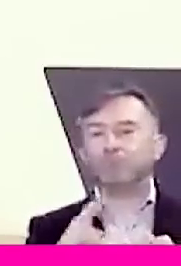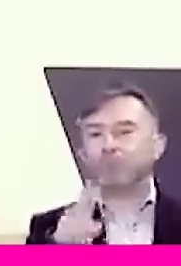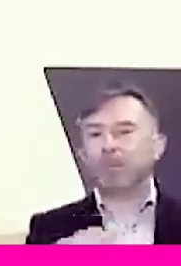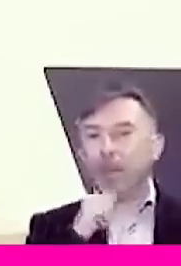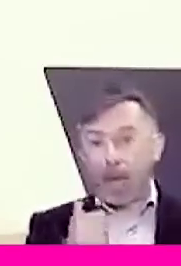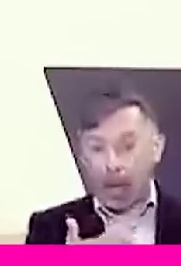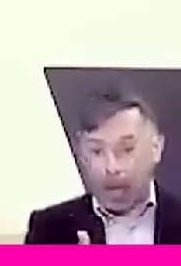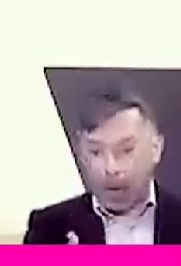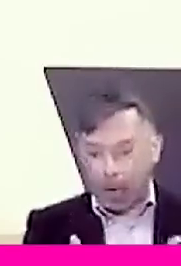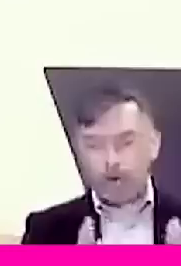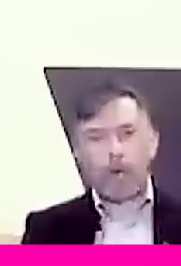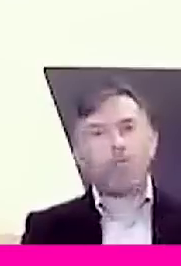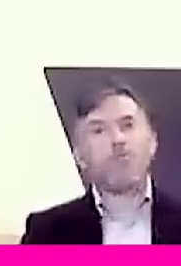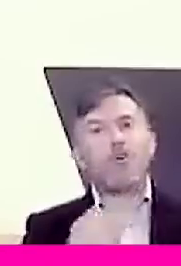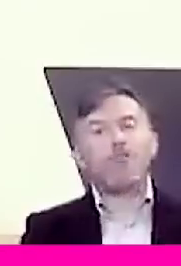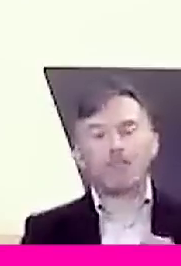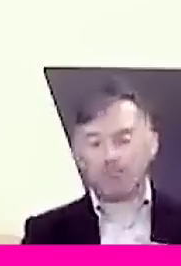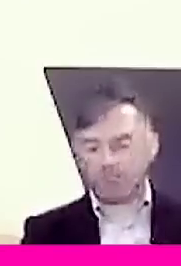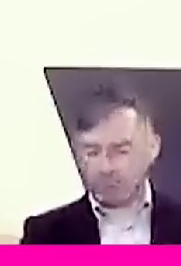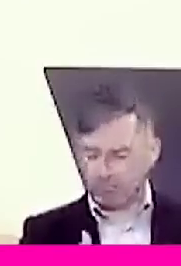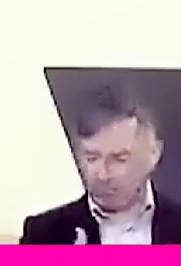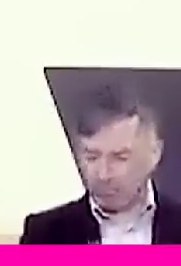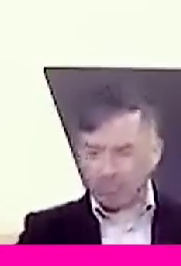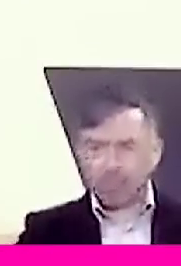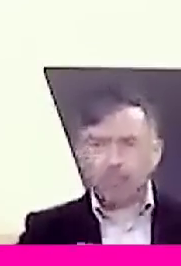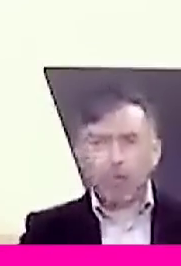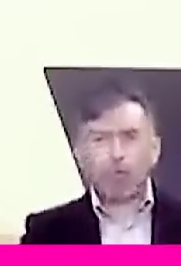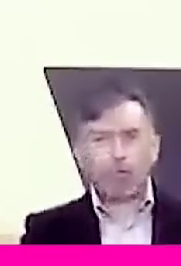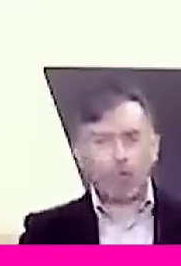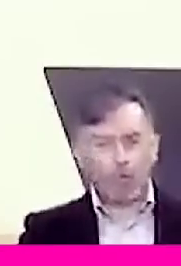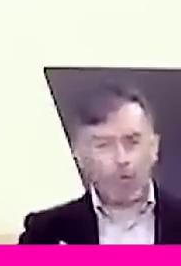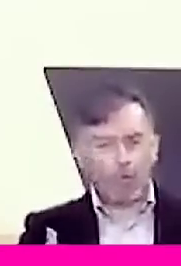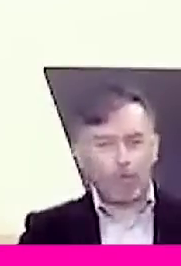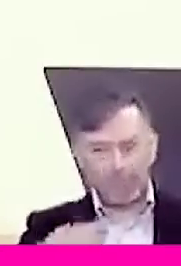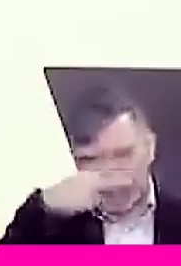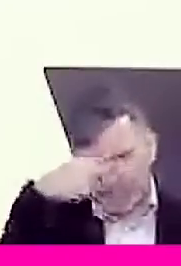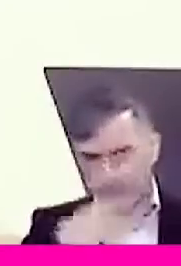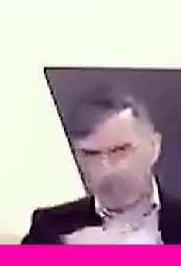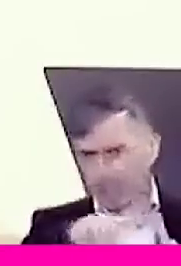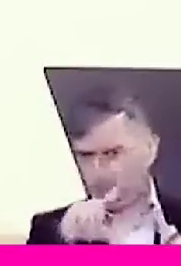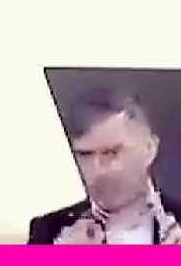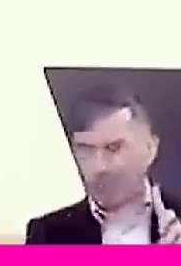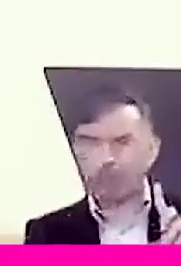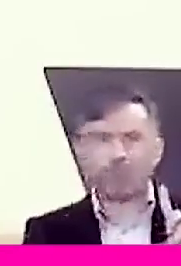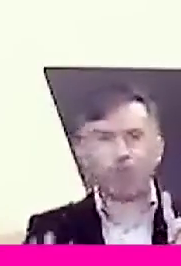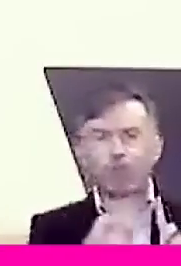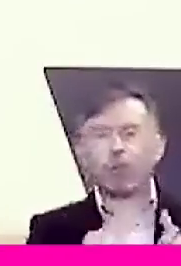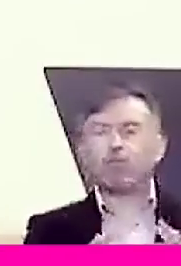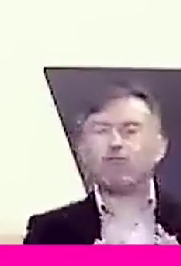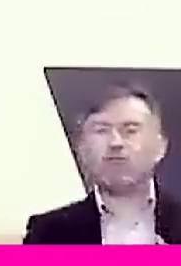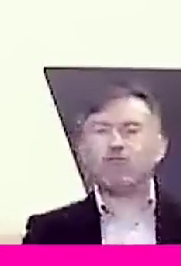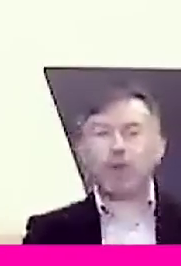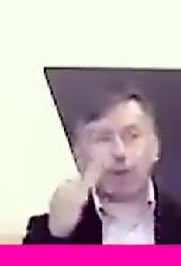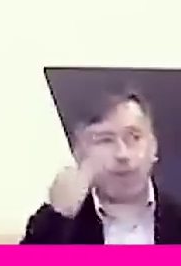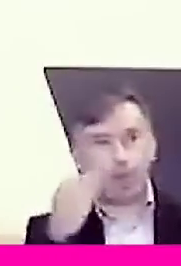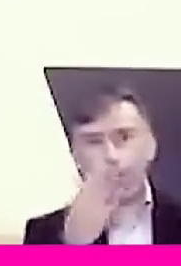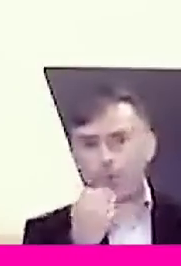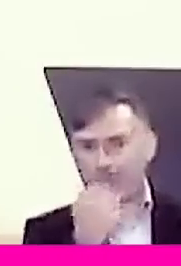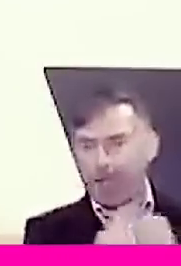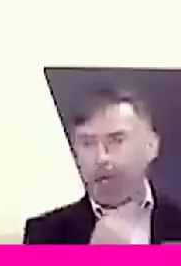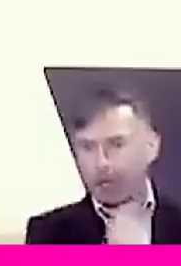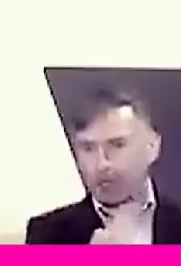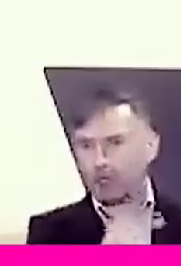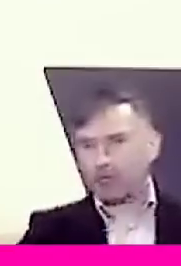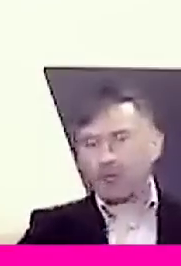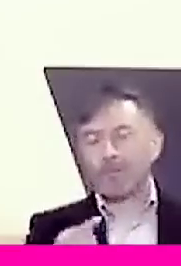hoy lo es una certeza que hoy tenemos en todo el país y que hemos refrendado en los pasados nueve años luego de